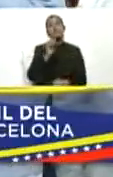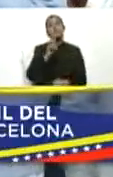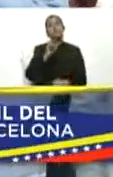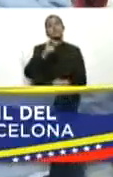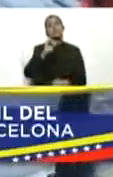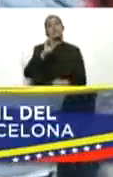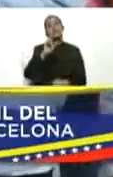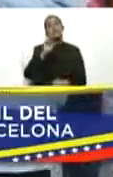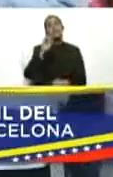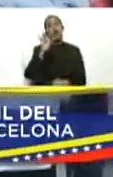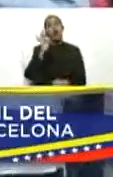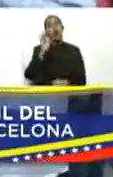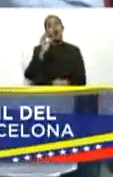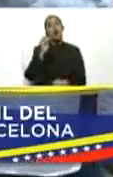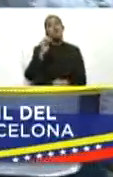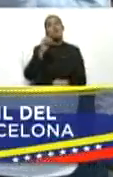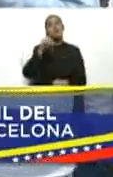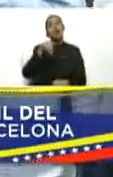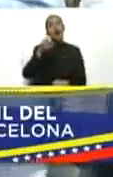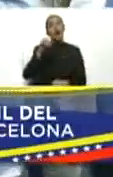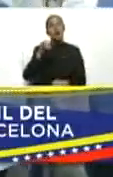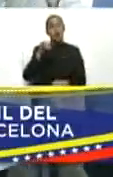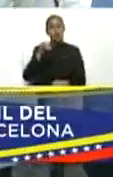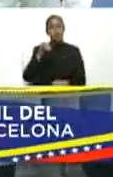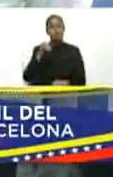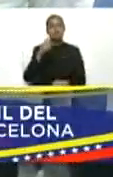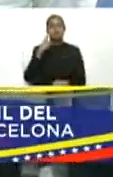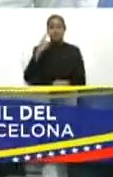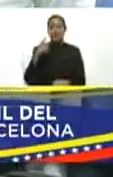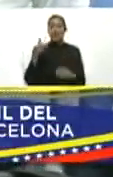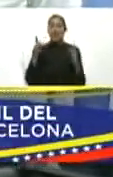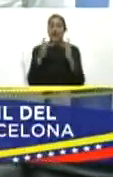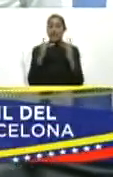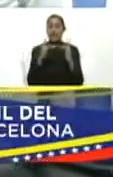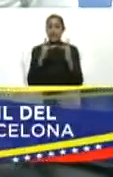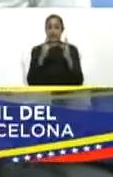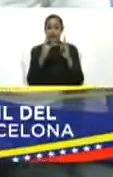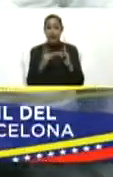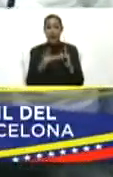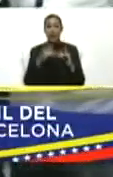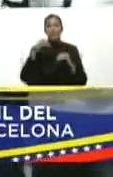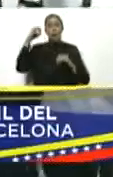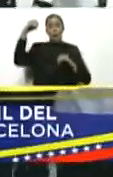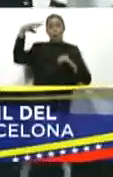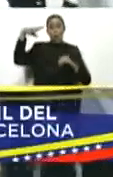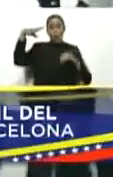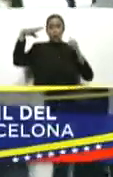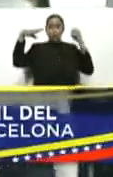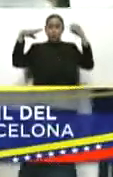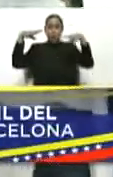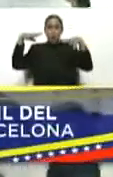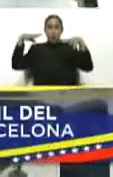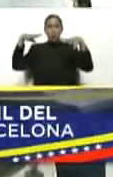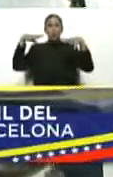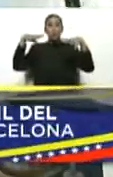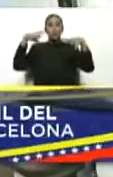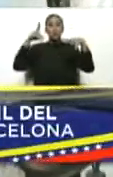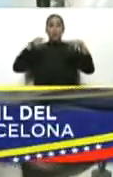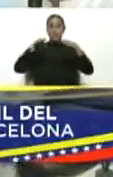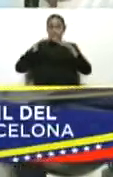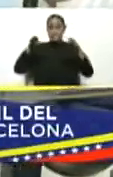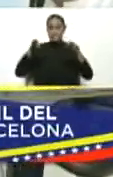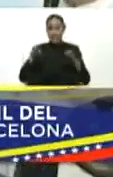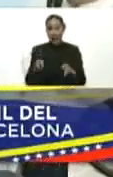Sí. De paquete. ¿Cómo no? La cama quirúrgica, Ajá. las lámparas celíticas, la máquina de anestesia.